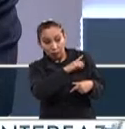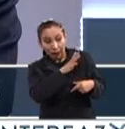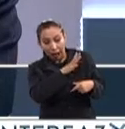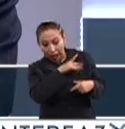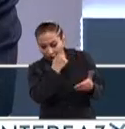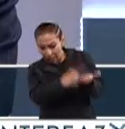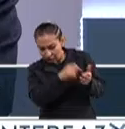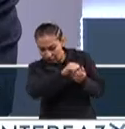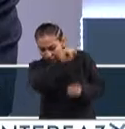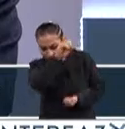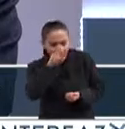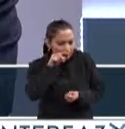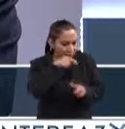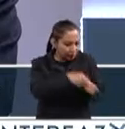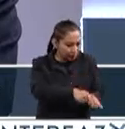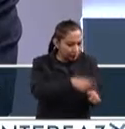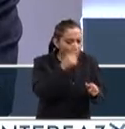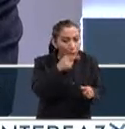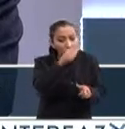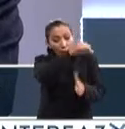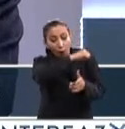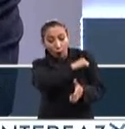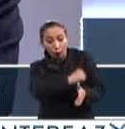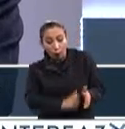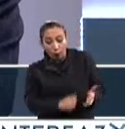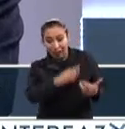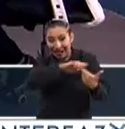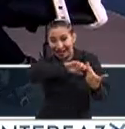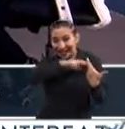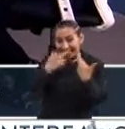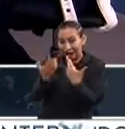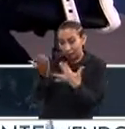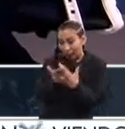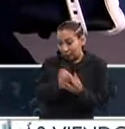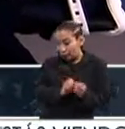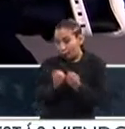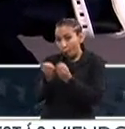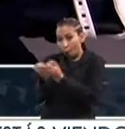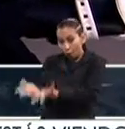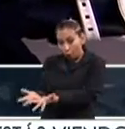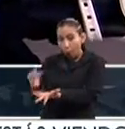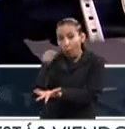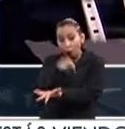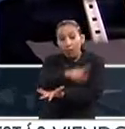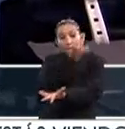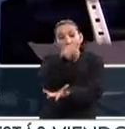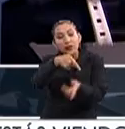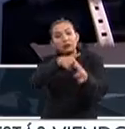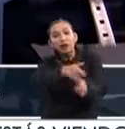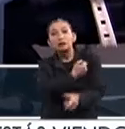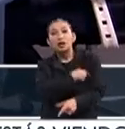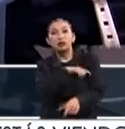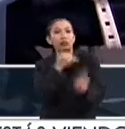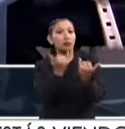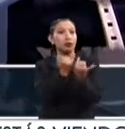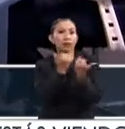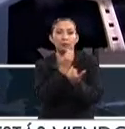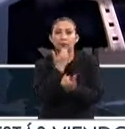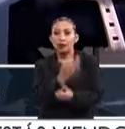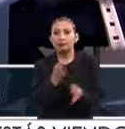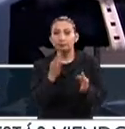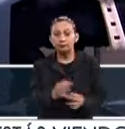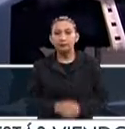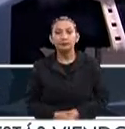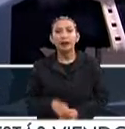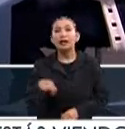que va a continuar siendo sano después de la cirugía. Obviamente con todos los riesgos que conlleva una cirugía mayor como es esta, ¿no? Claro.